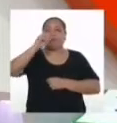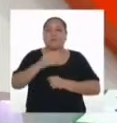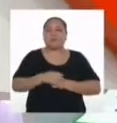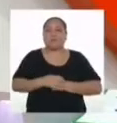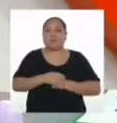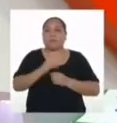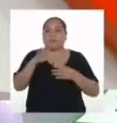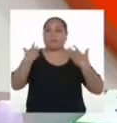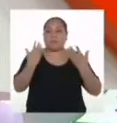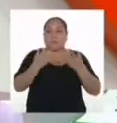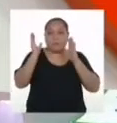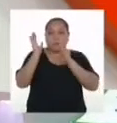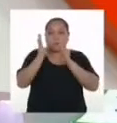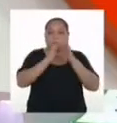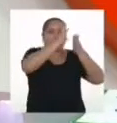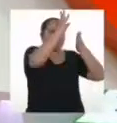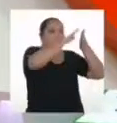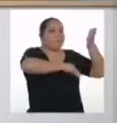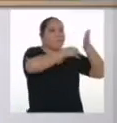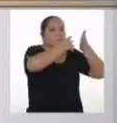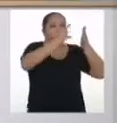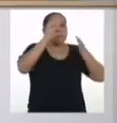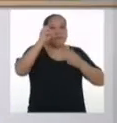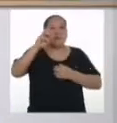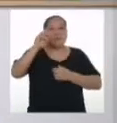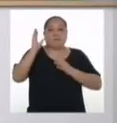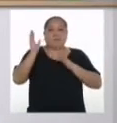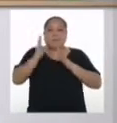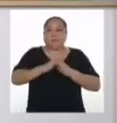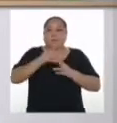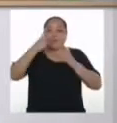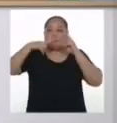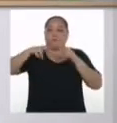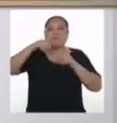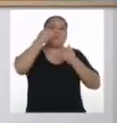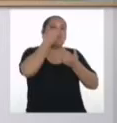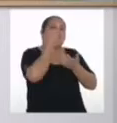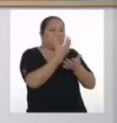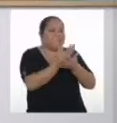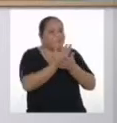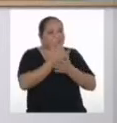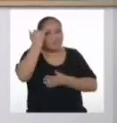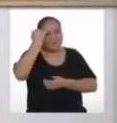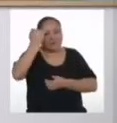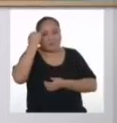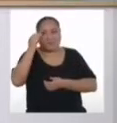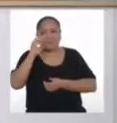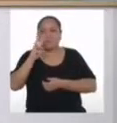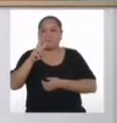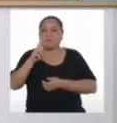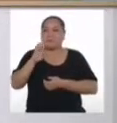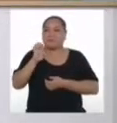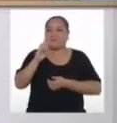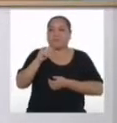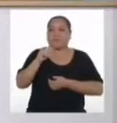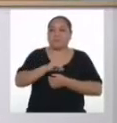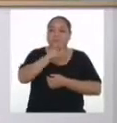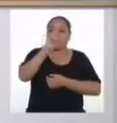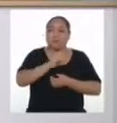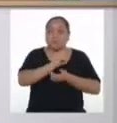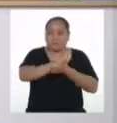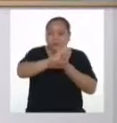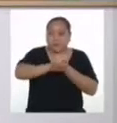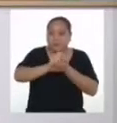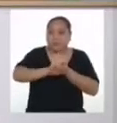lograrlo, podemos hacer un organizador visual. Buena idea, Rebot. Utilicen sus apuntes para